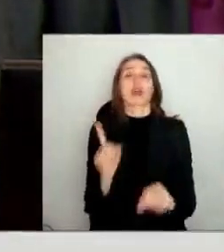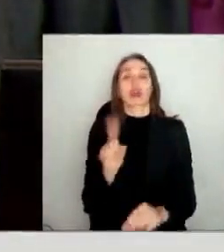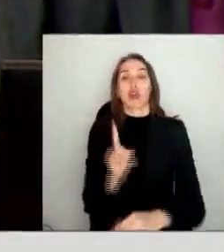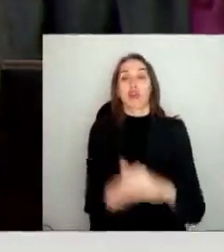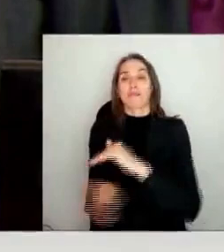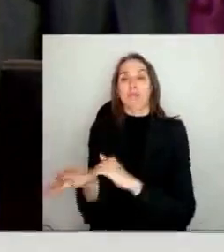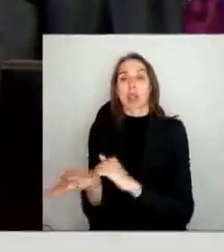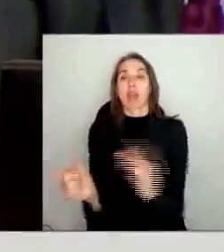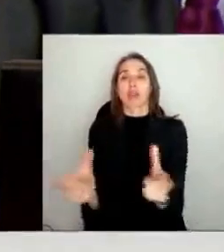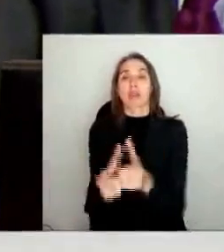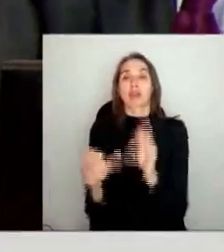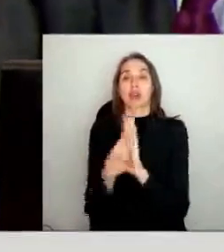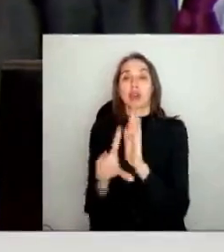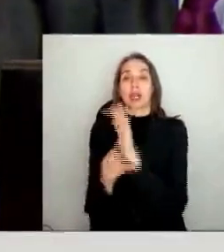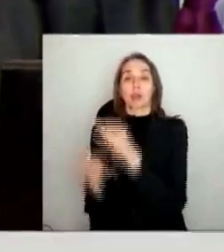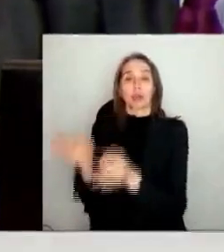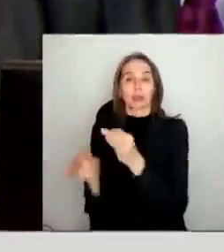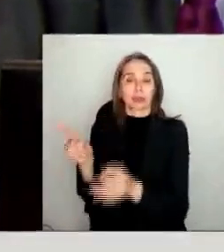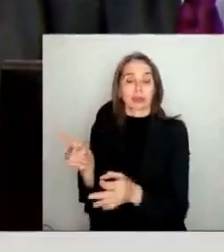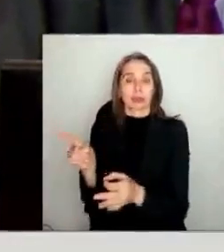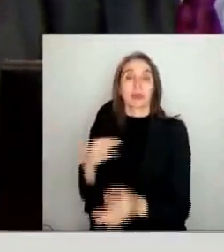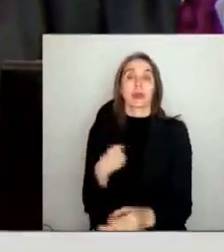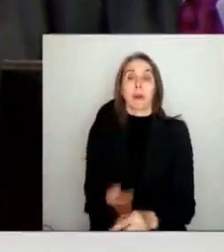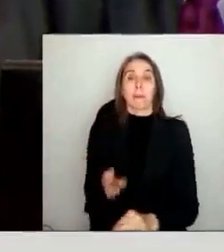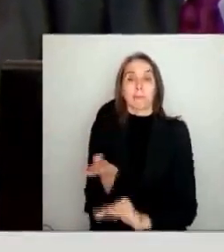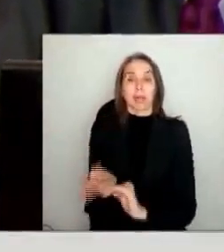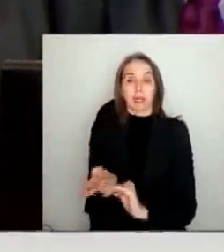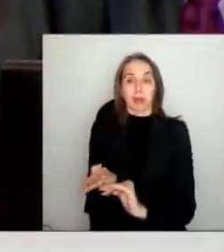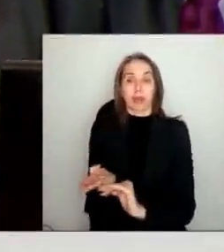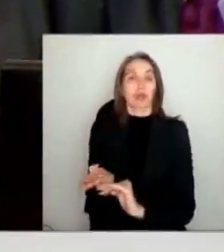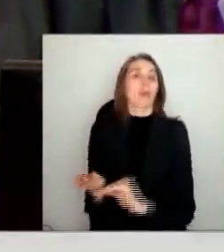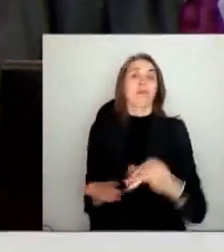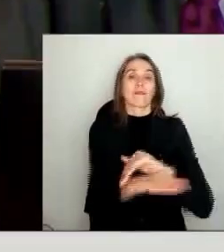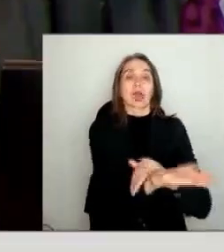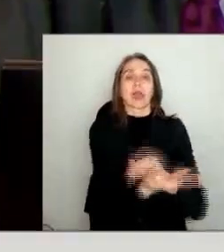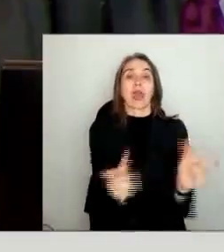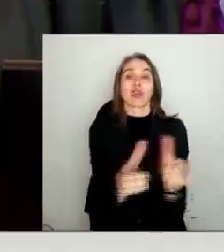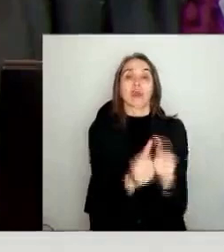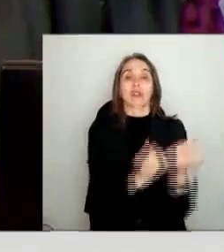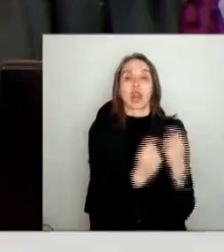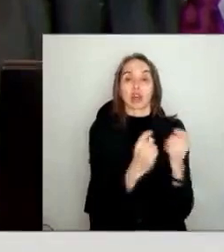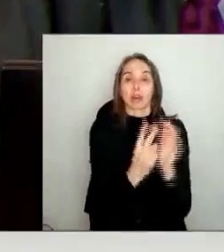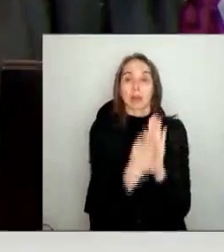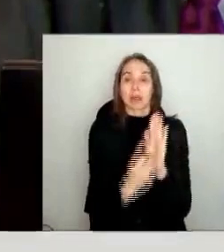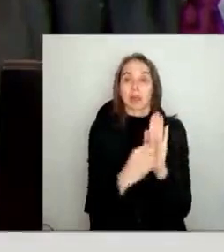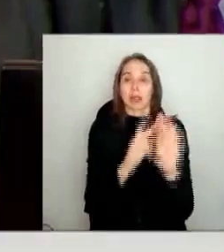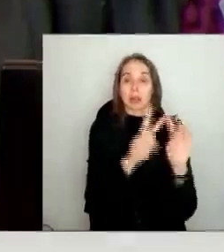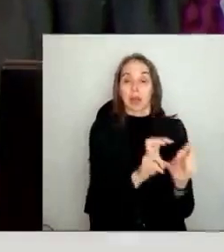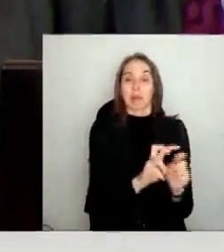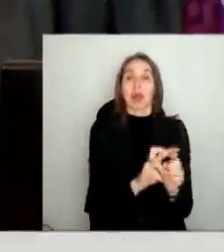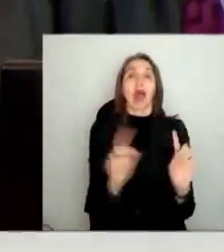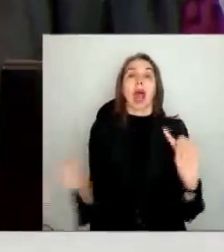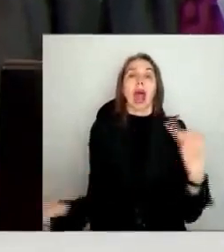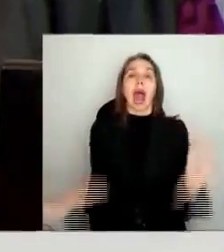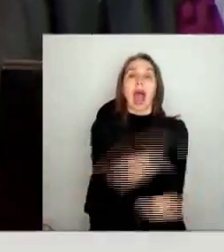Constitución creo que ahí Yo pido que efectivamente se pase a la comisión de economía para que vea estos temas en vez de la comisión de